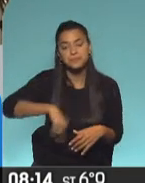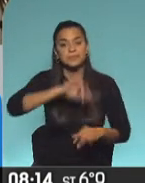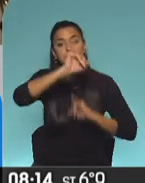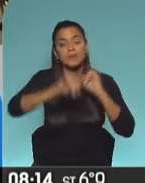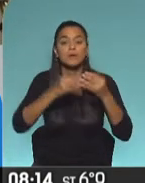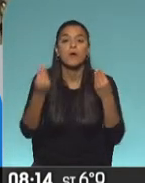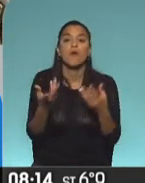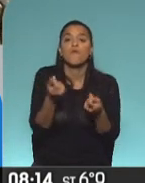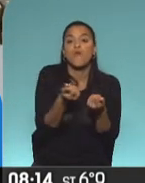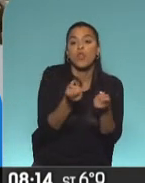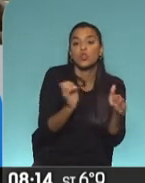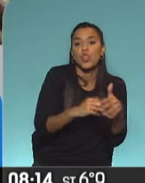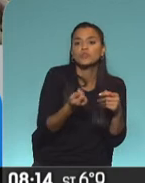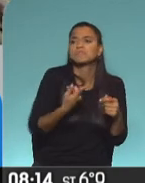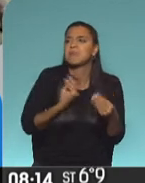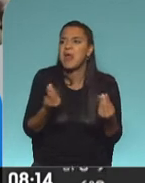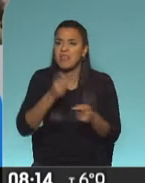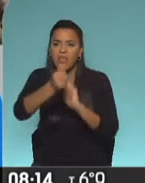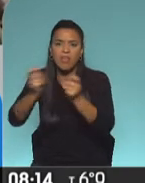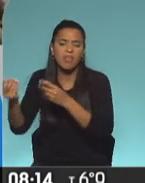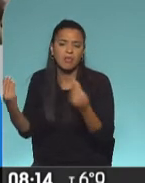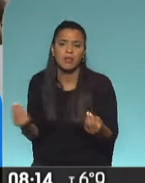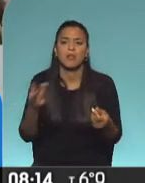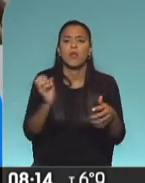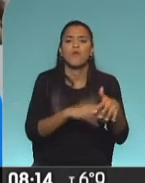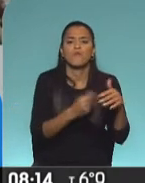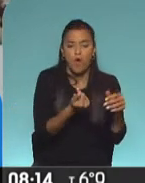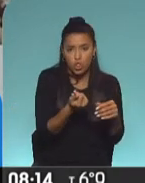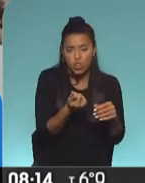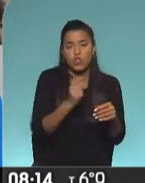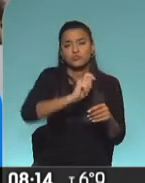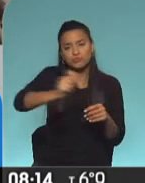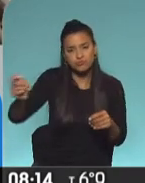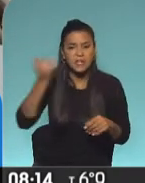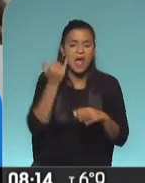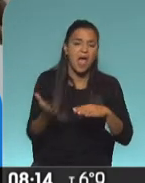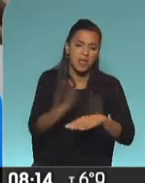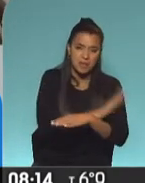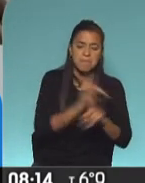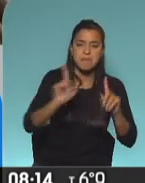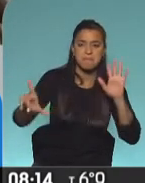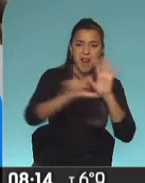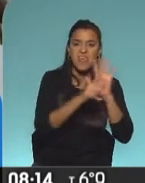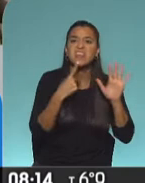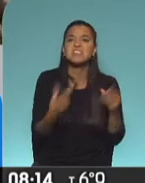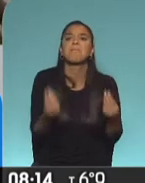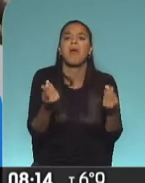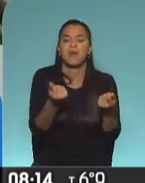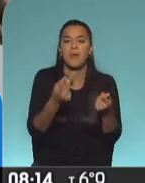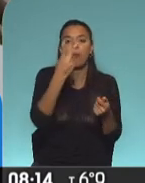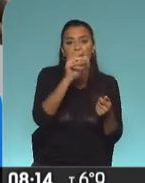el destino de los fondos, ¿verdad? Sí, el destino son fondos asignados previamente por la misma ley. Se establece